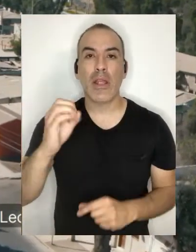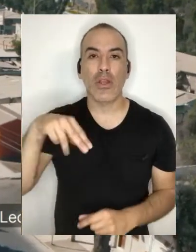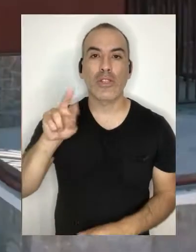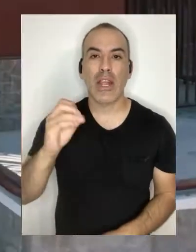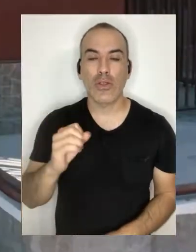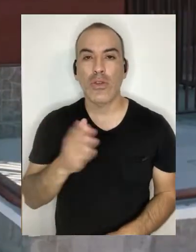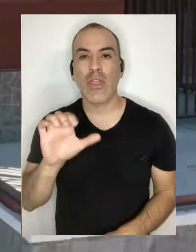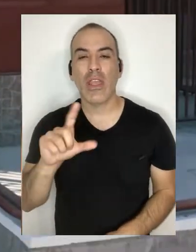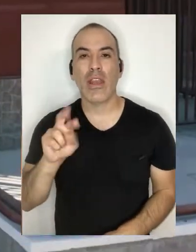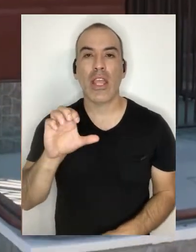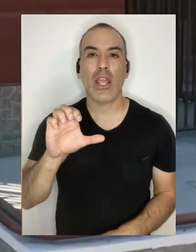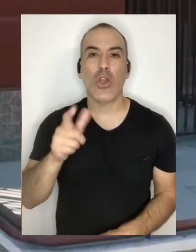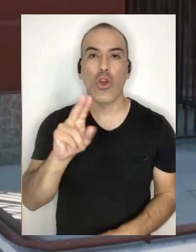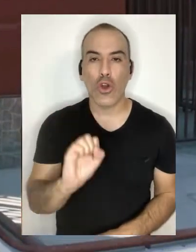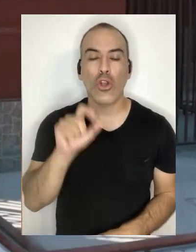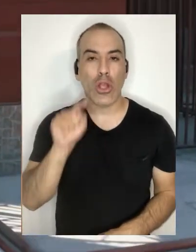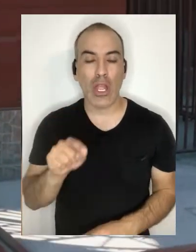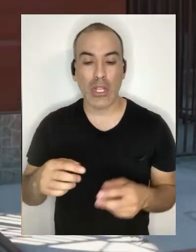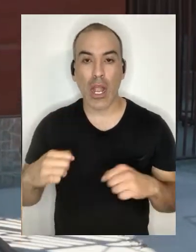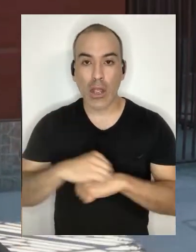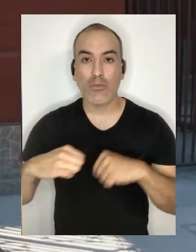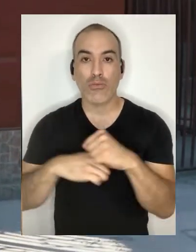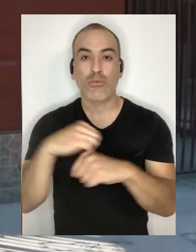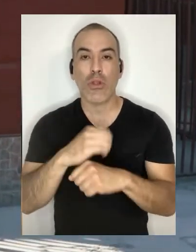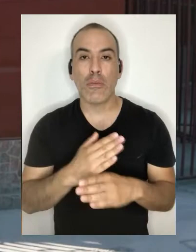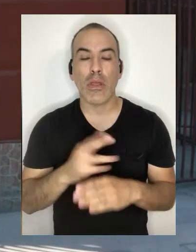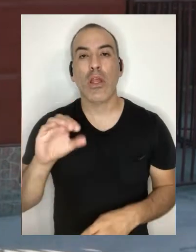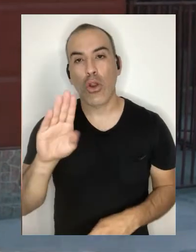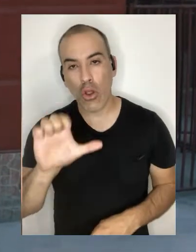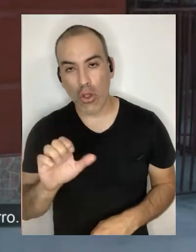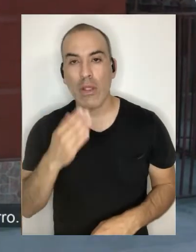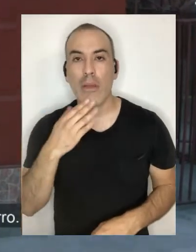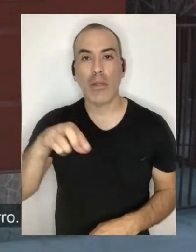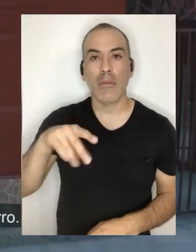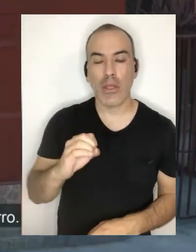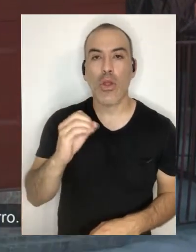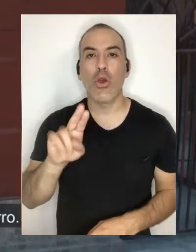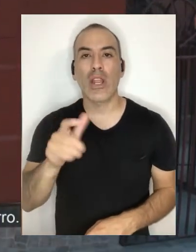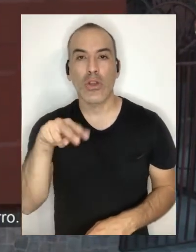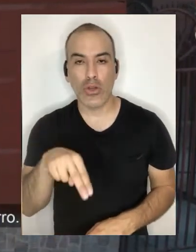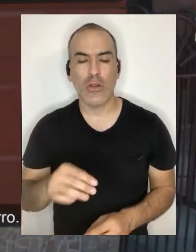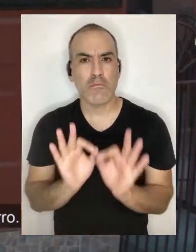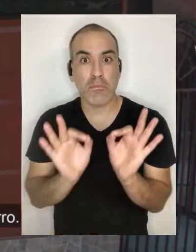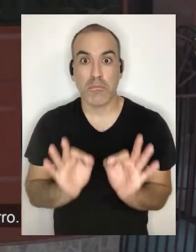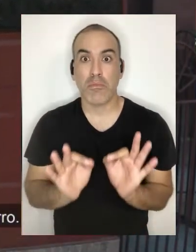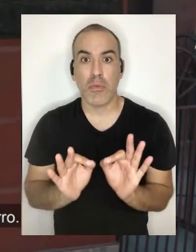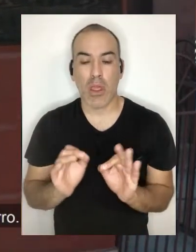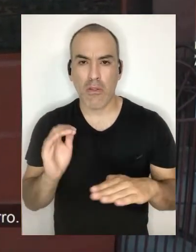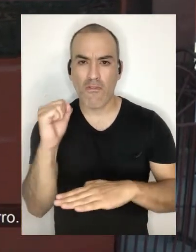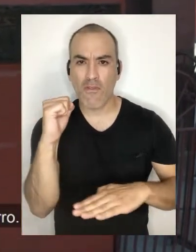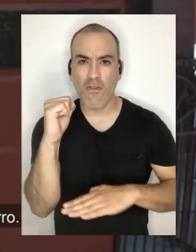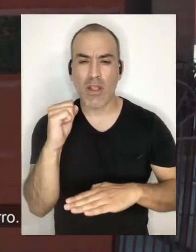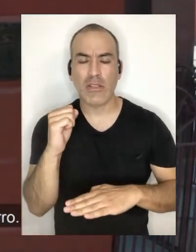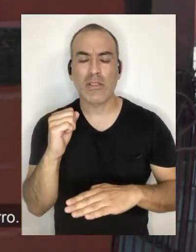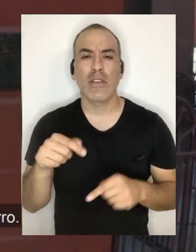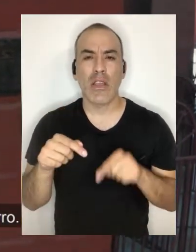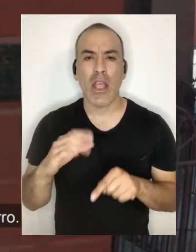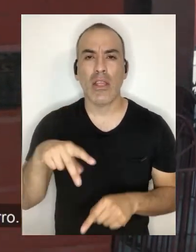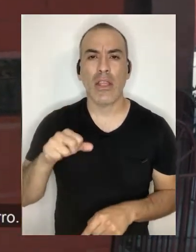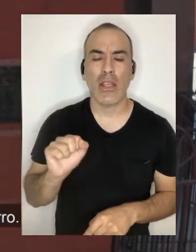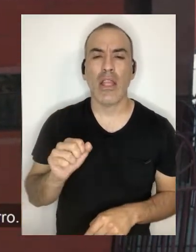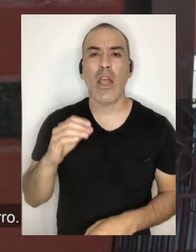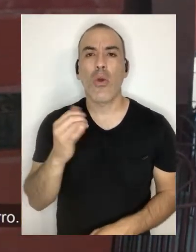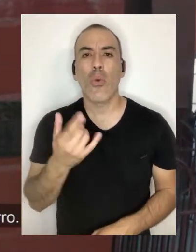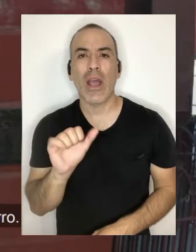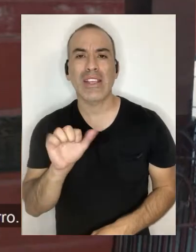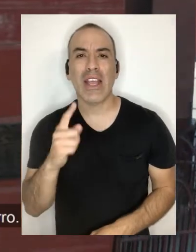de Gregorio. Su estructura está hecha de roble y pino Oregón, excelente sustento de una tabiquería de caña de